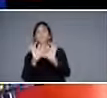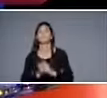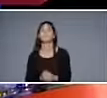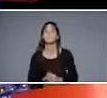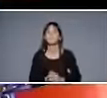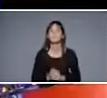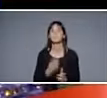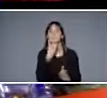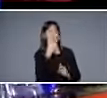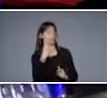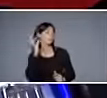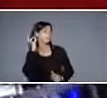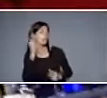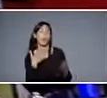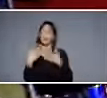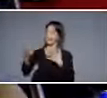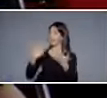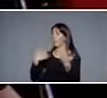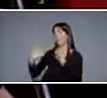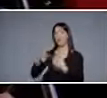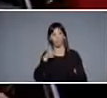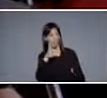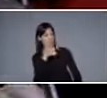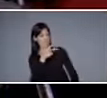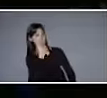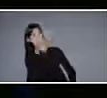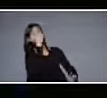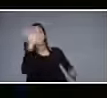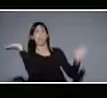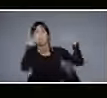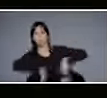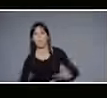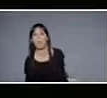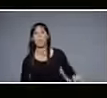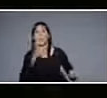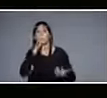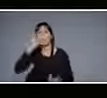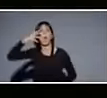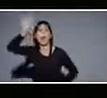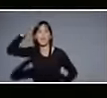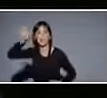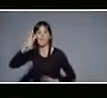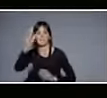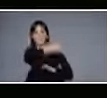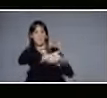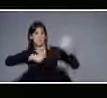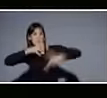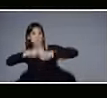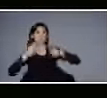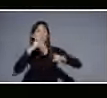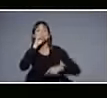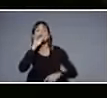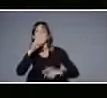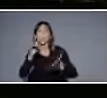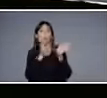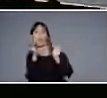Tres señoras de palique, no hay derecho, grita una. Esclavijo este no quite los patos de la